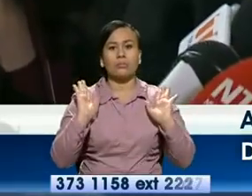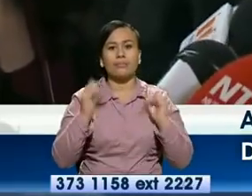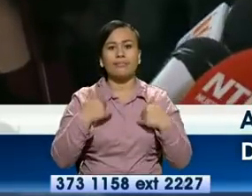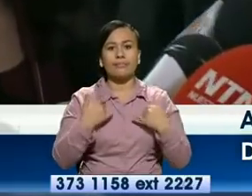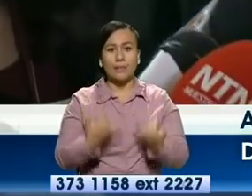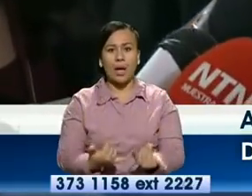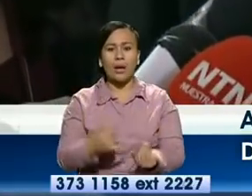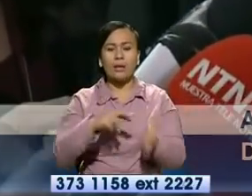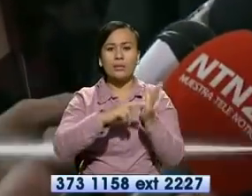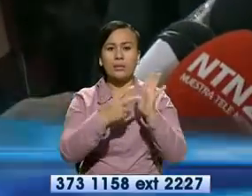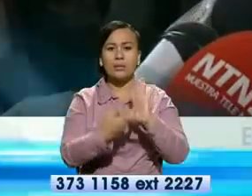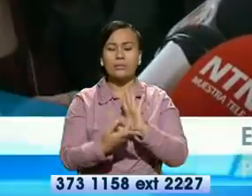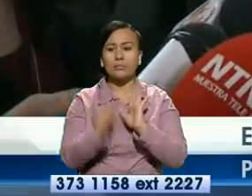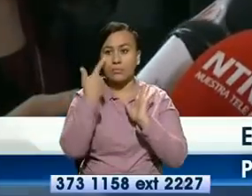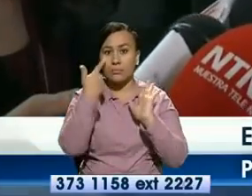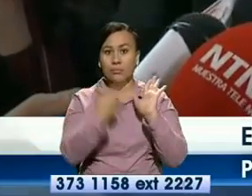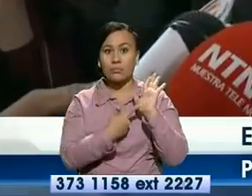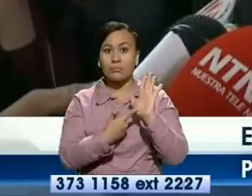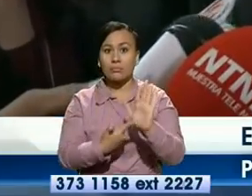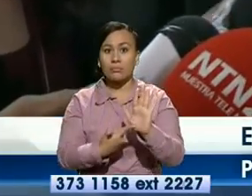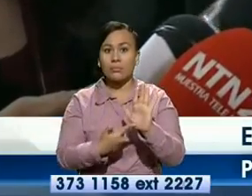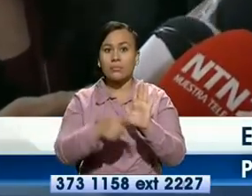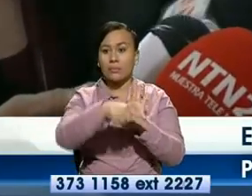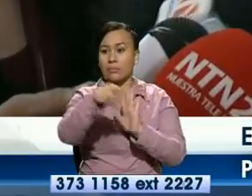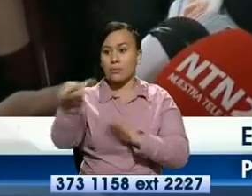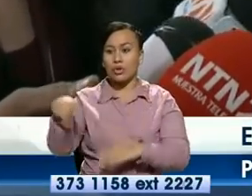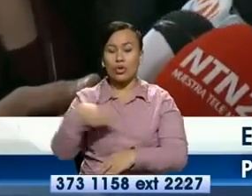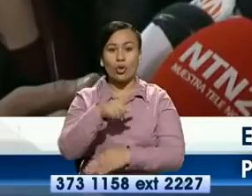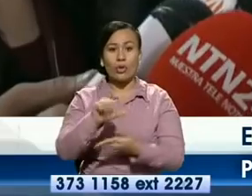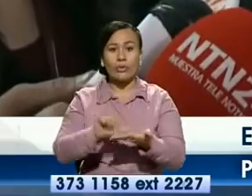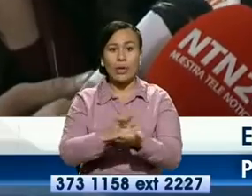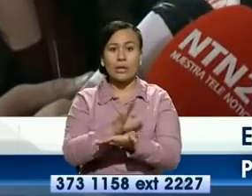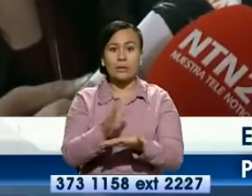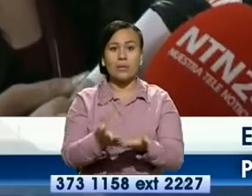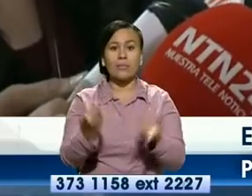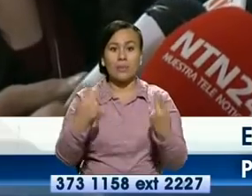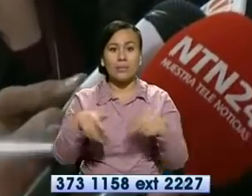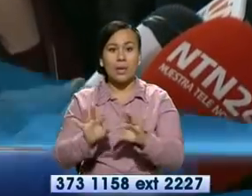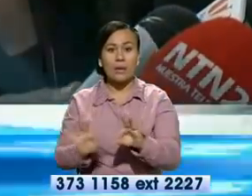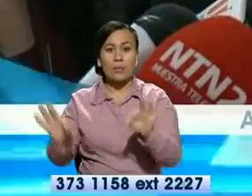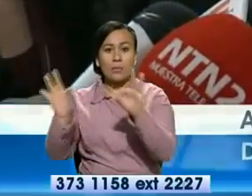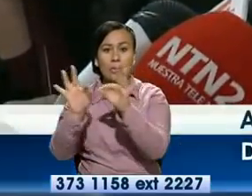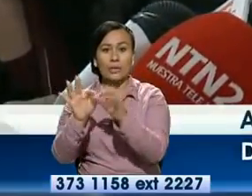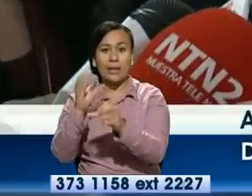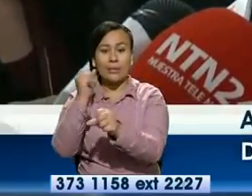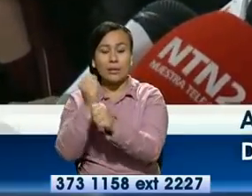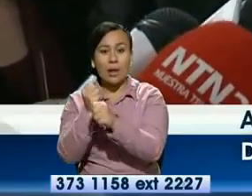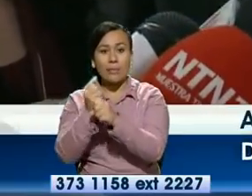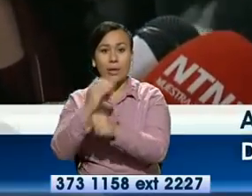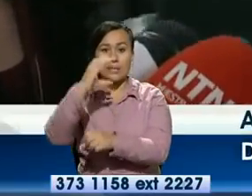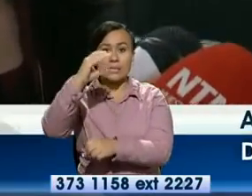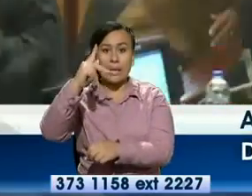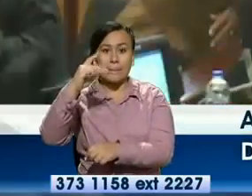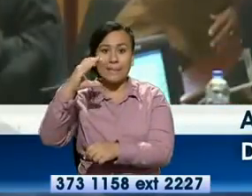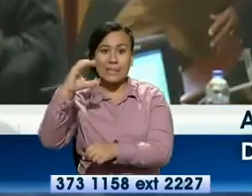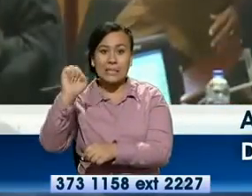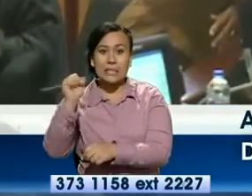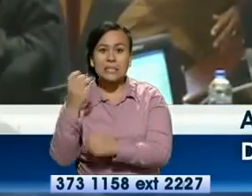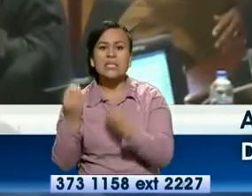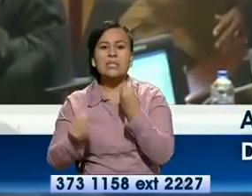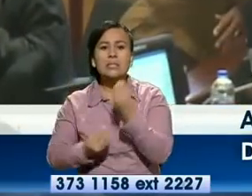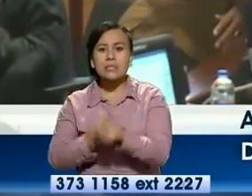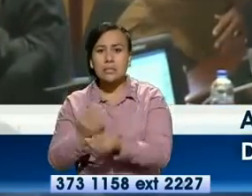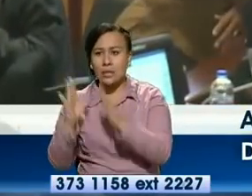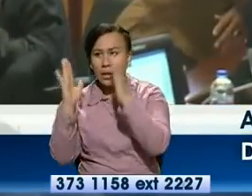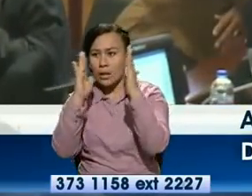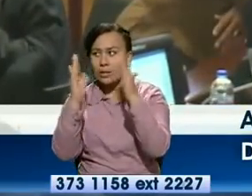hace es reflejar el sentir justamente de la Asamblea versus el rol tan importante que el Consejo de Participación está cumpliendo. Y el debate se